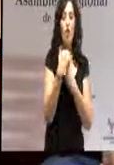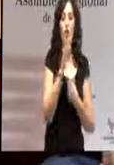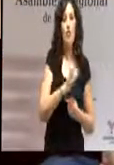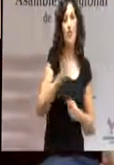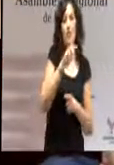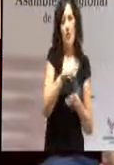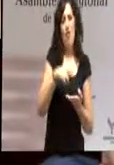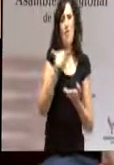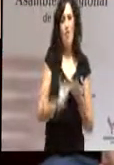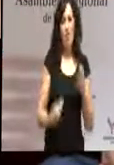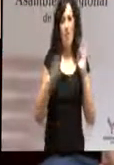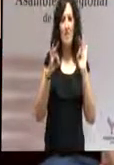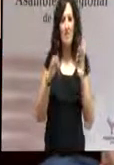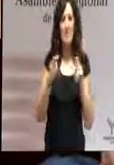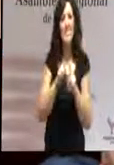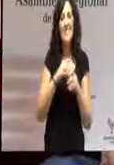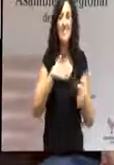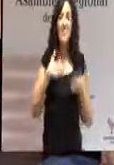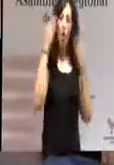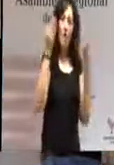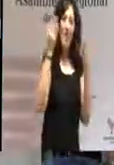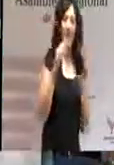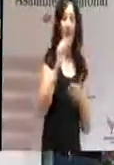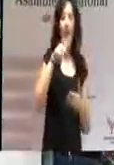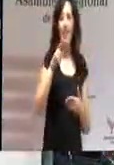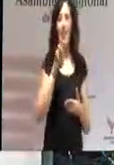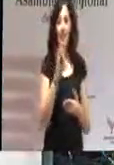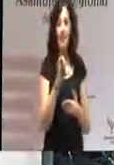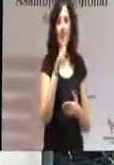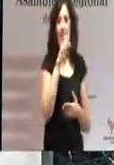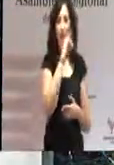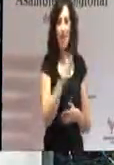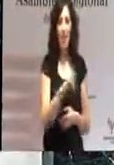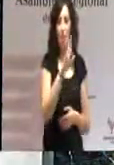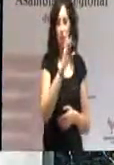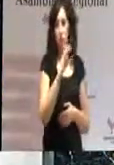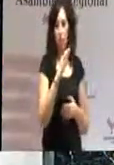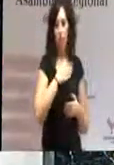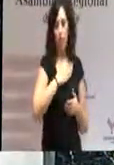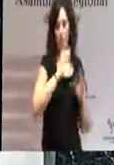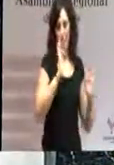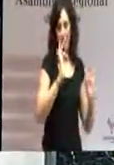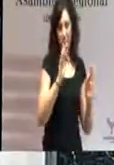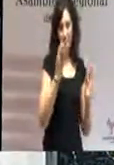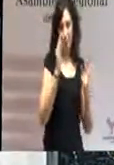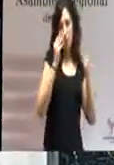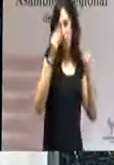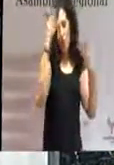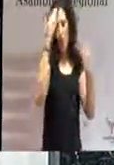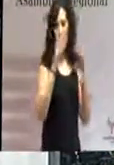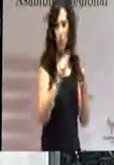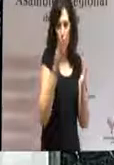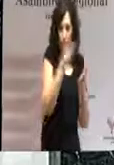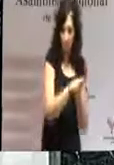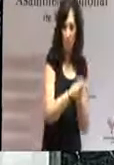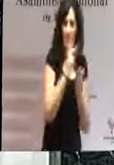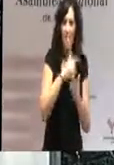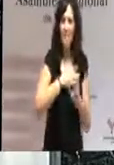en homenaje a Andrés Hernández Roth. Quiero que sean la visión de un ciudadano